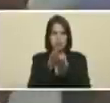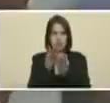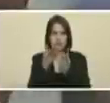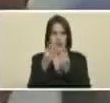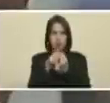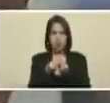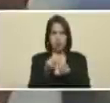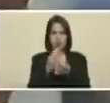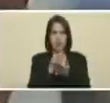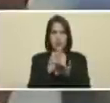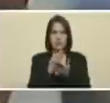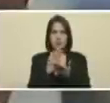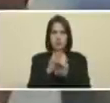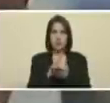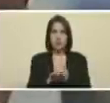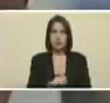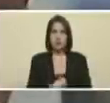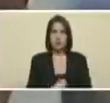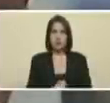siempre.